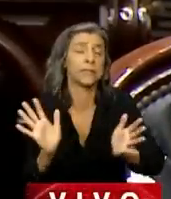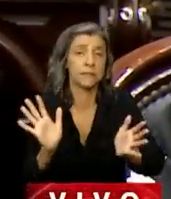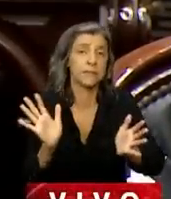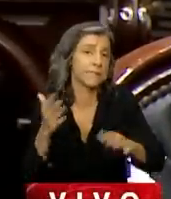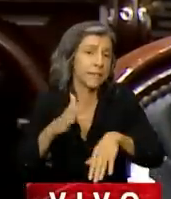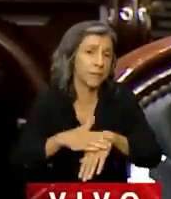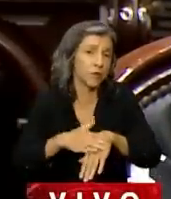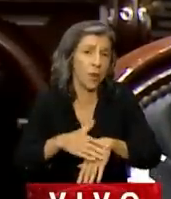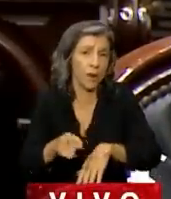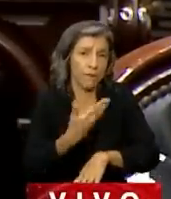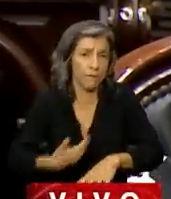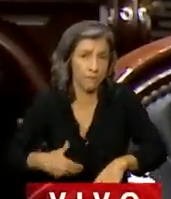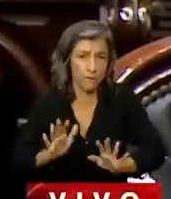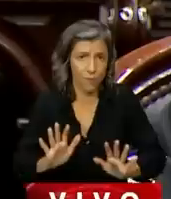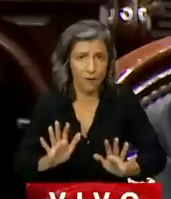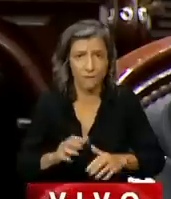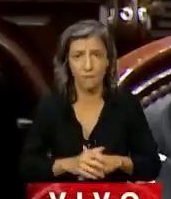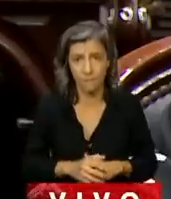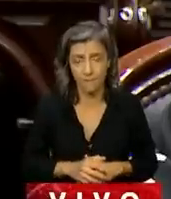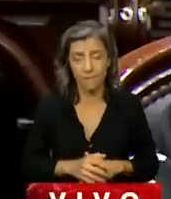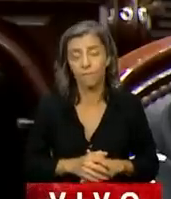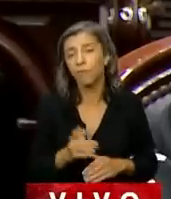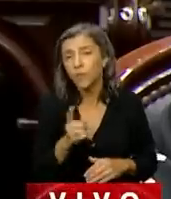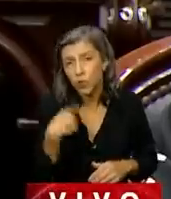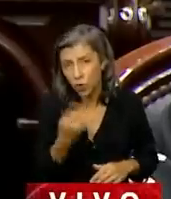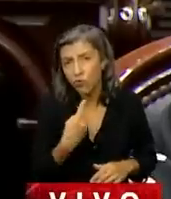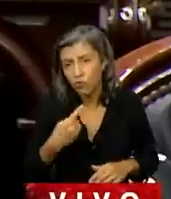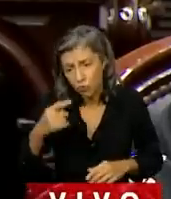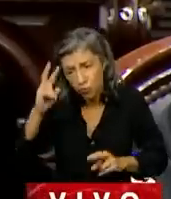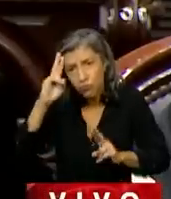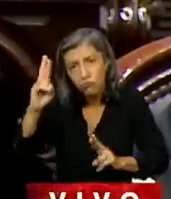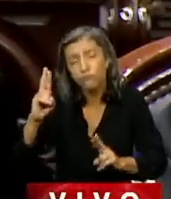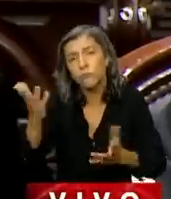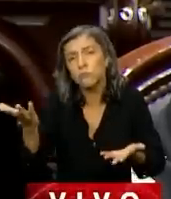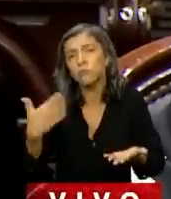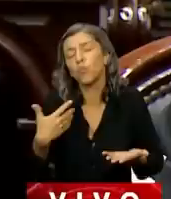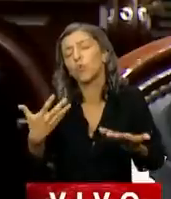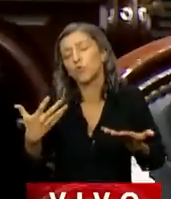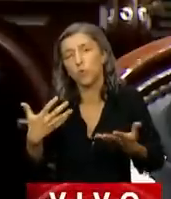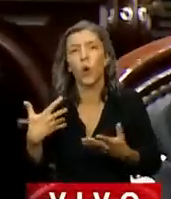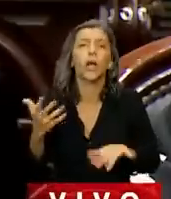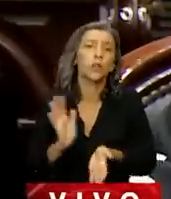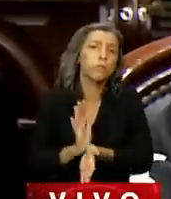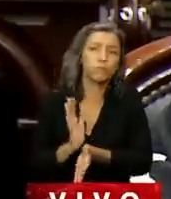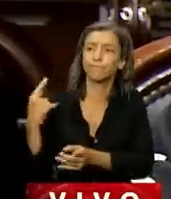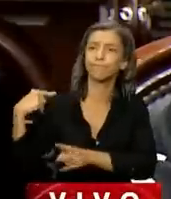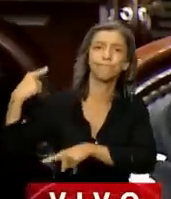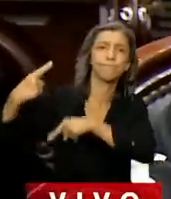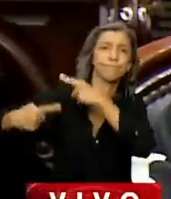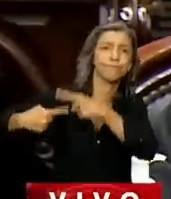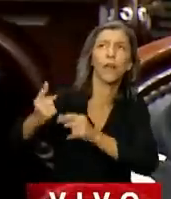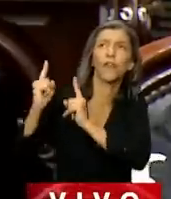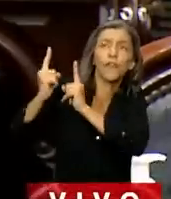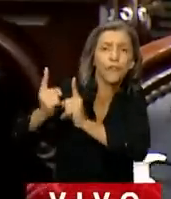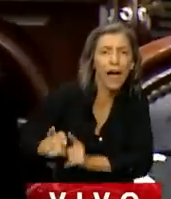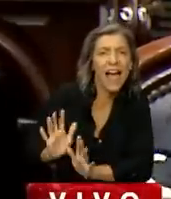decir es que nosotros respetamos, por tradición obviamente, el juego de primera